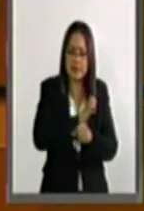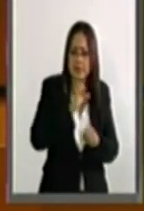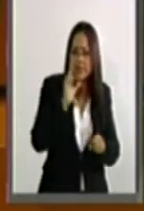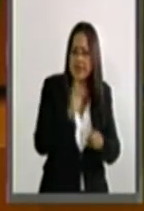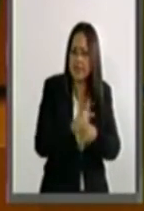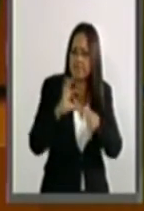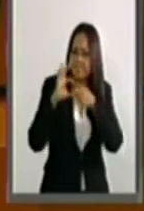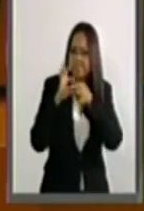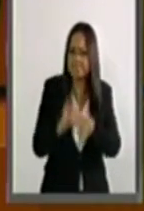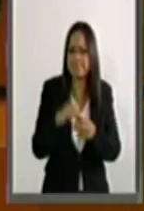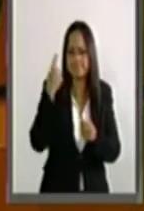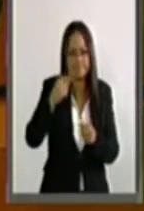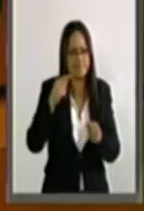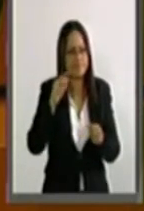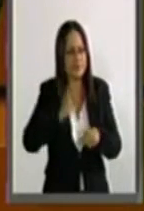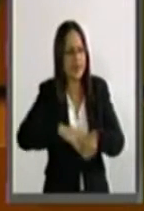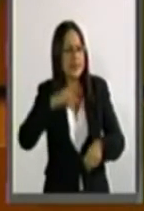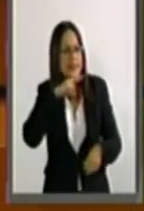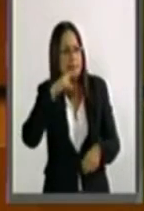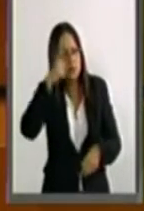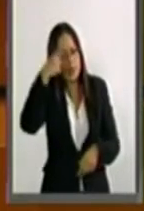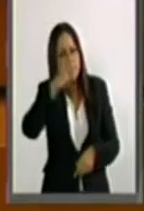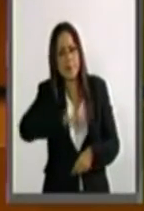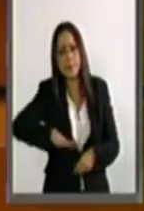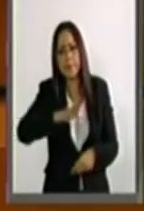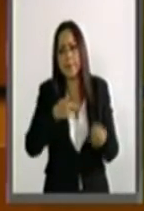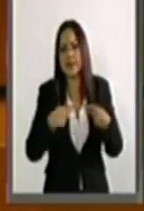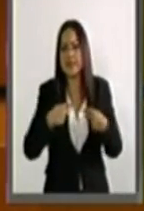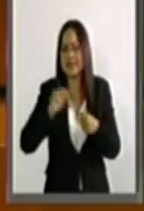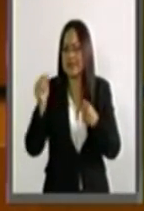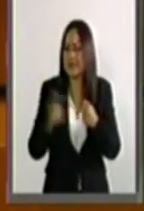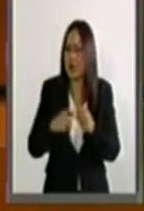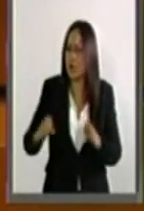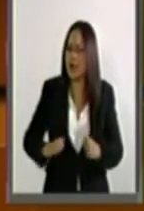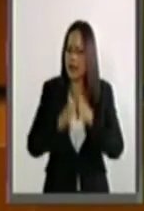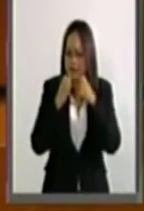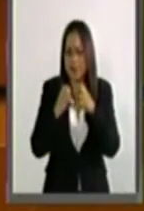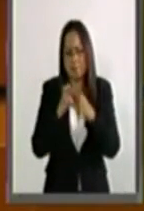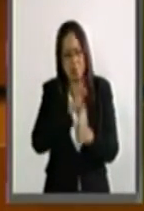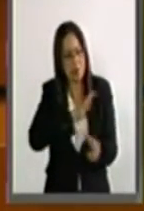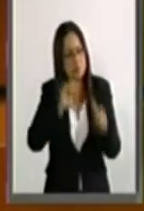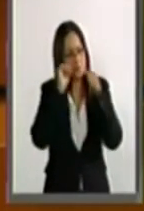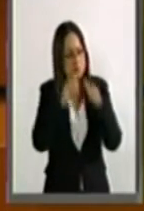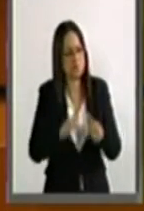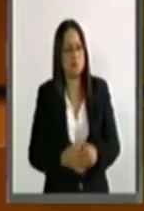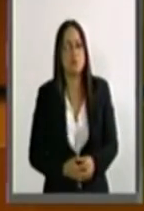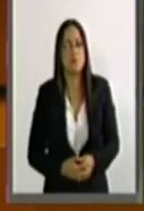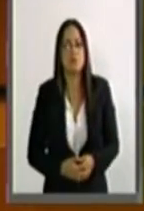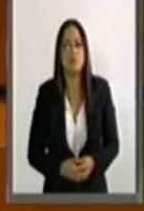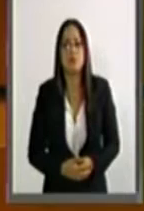especializada y a tiempo a la ciudadanía en casos de emergencia.